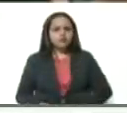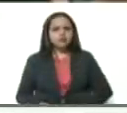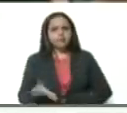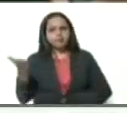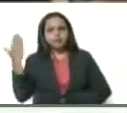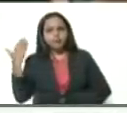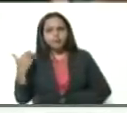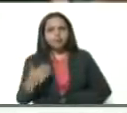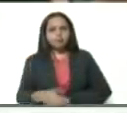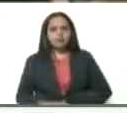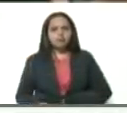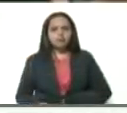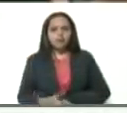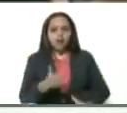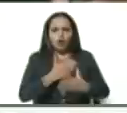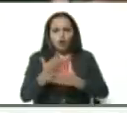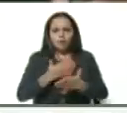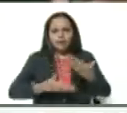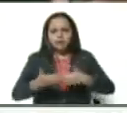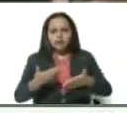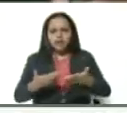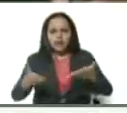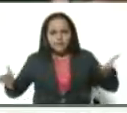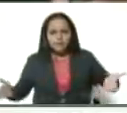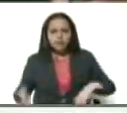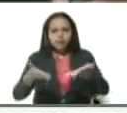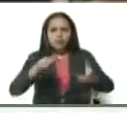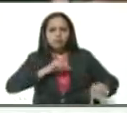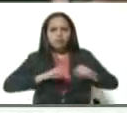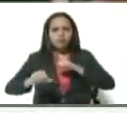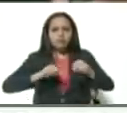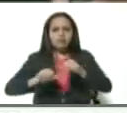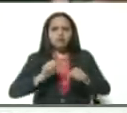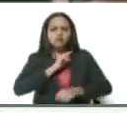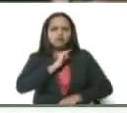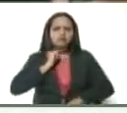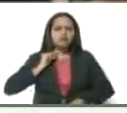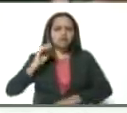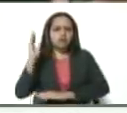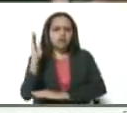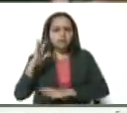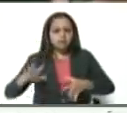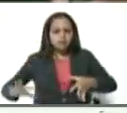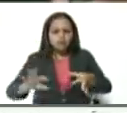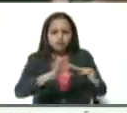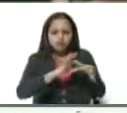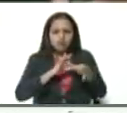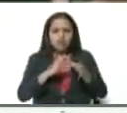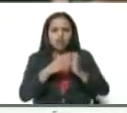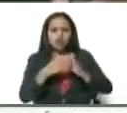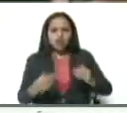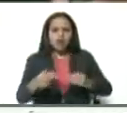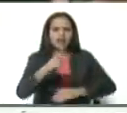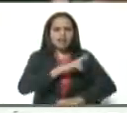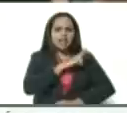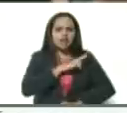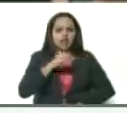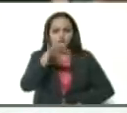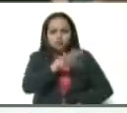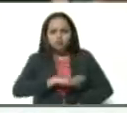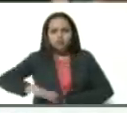Recientemente compartimos el impulso de este movimiento ecuménico para unir a todas las religiones en